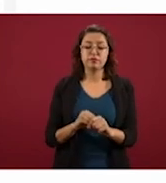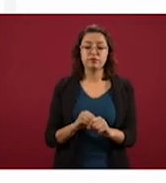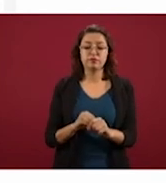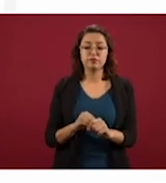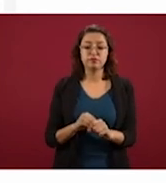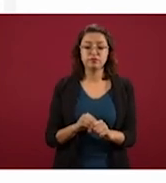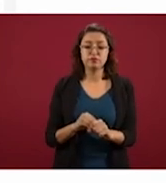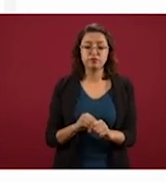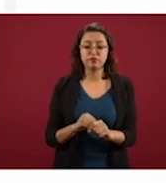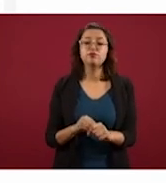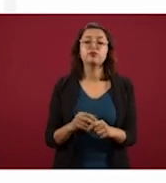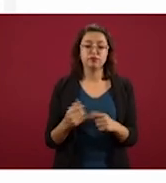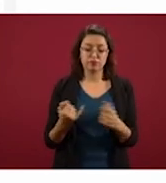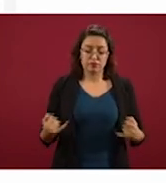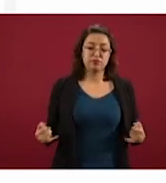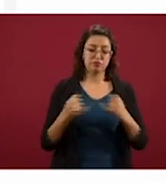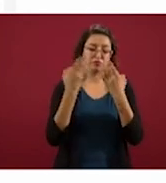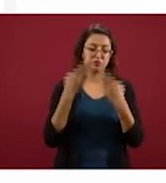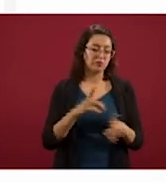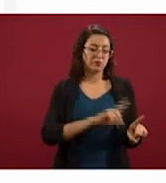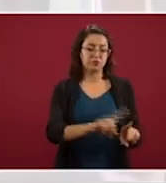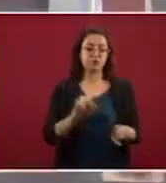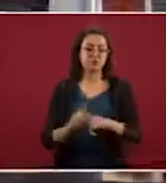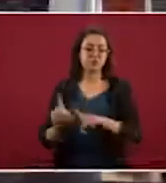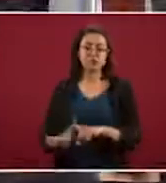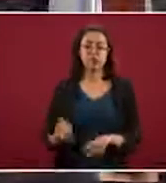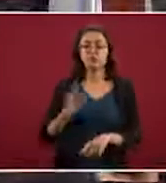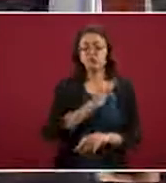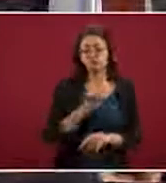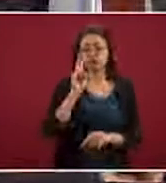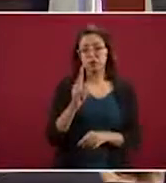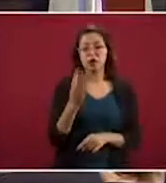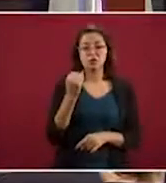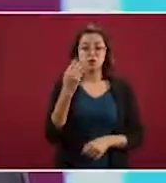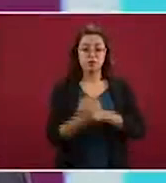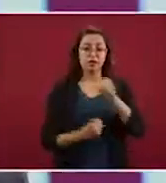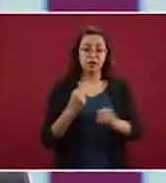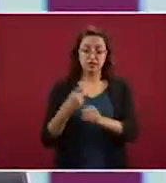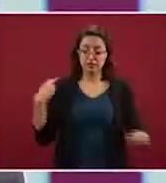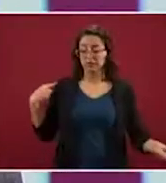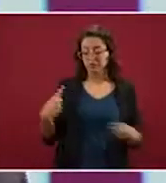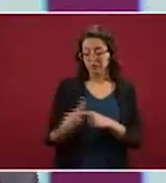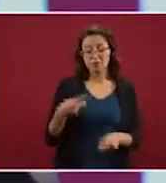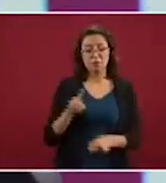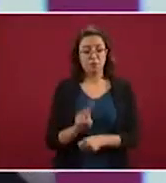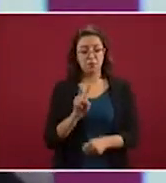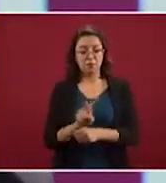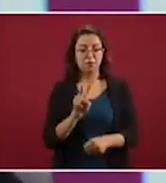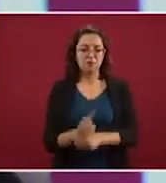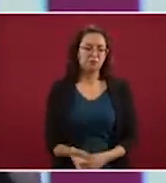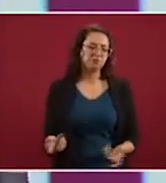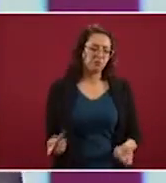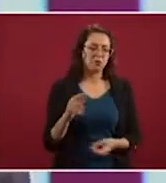de las mismas instituciones financieras como les mencioné llevamos nueve años haciéndolo entonces ya profeco tiene una